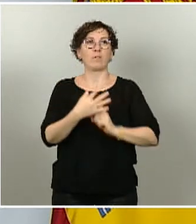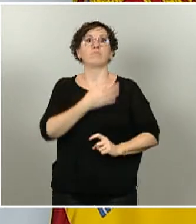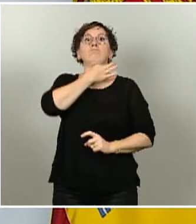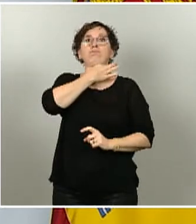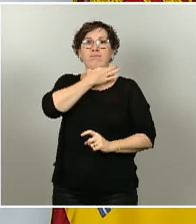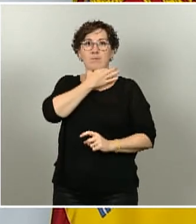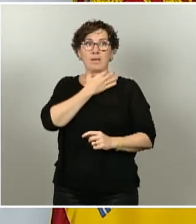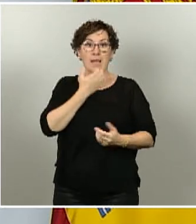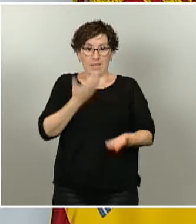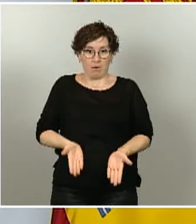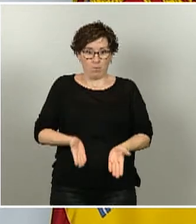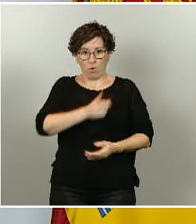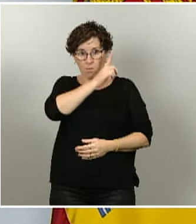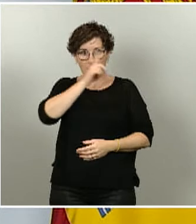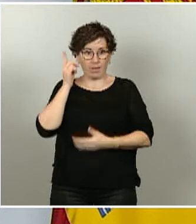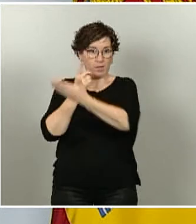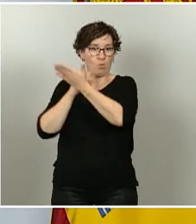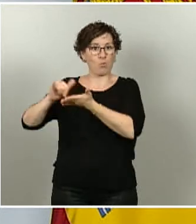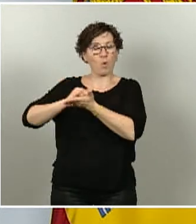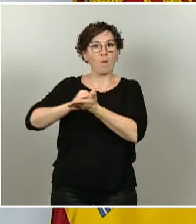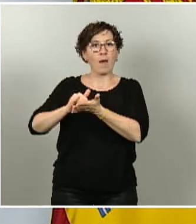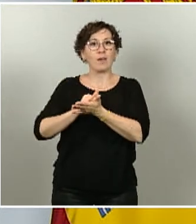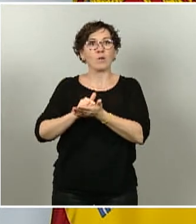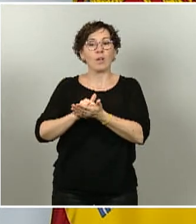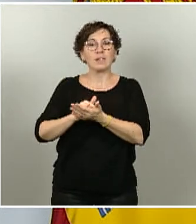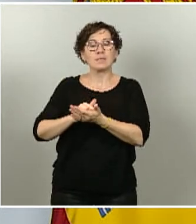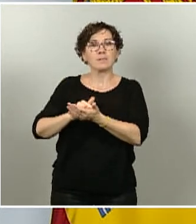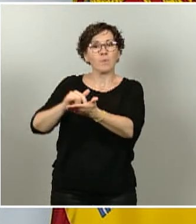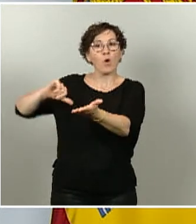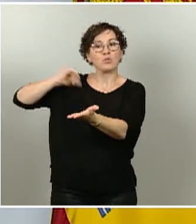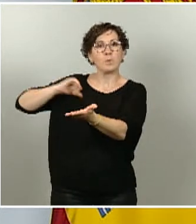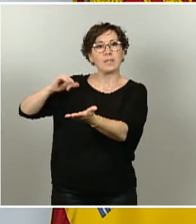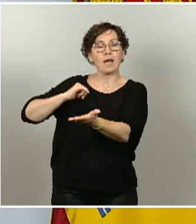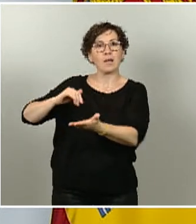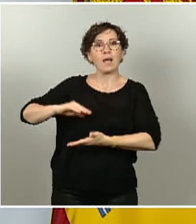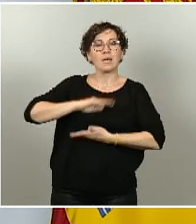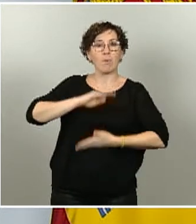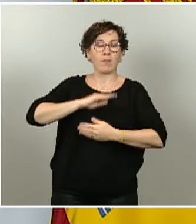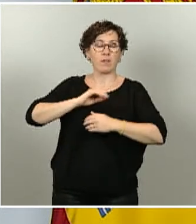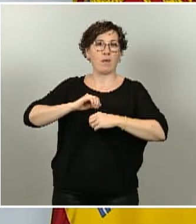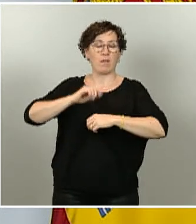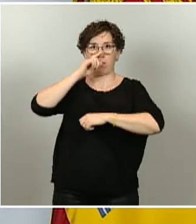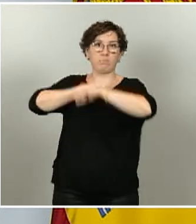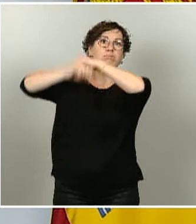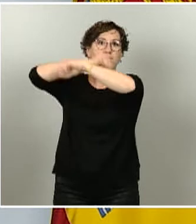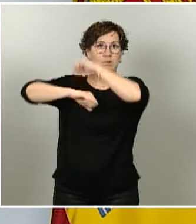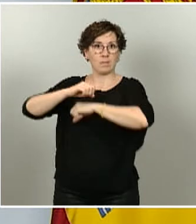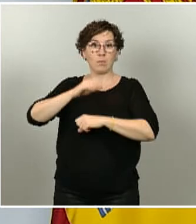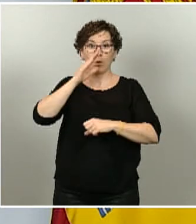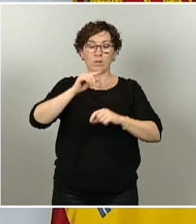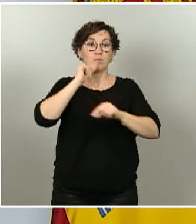York, es el desbordamiento de la capacidad hospitalaria. Cuando se produce una concentración de contagios muy alta, se puede producir